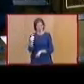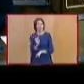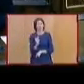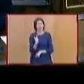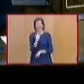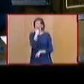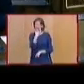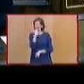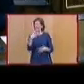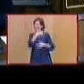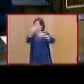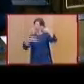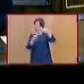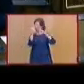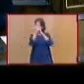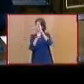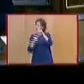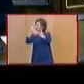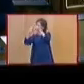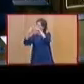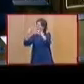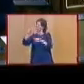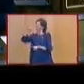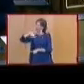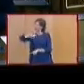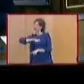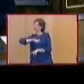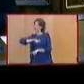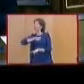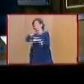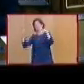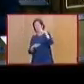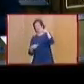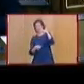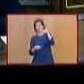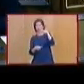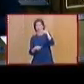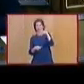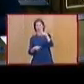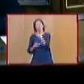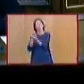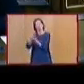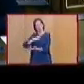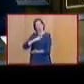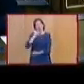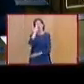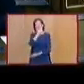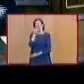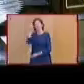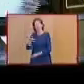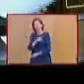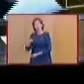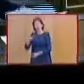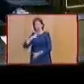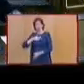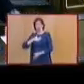encima de la media del Estado. Queremos que nos confirme, señor Rajoy, si se van a mantener las políticas especiales de empleo en esas comunidades como